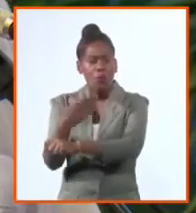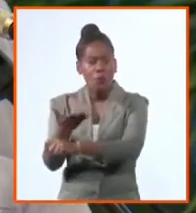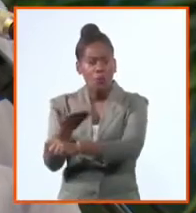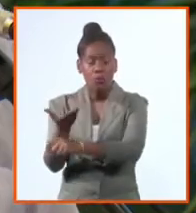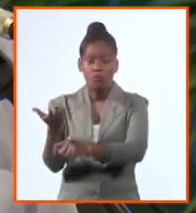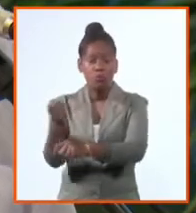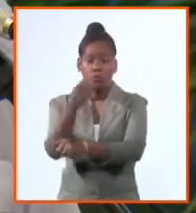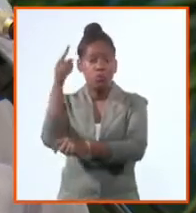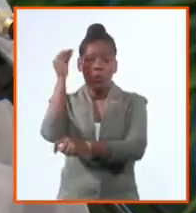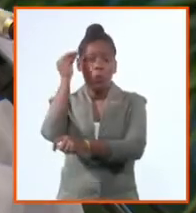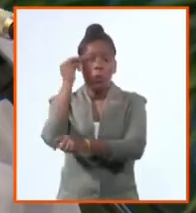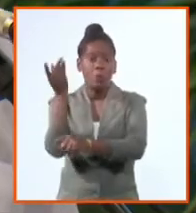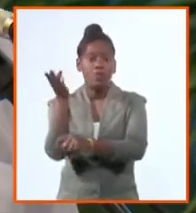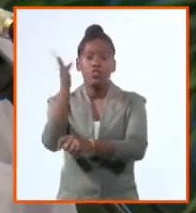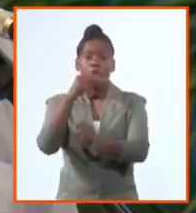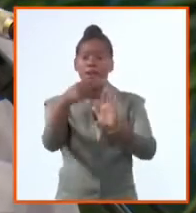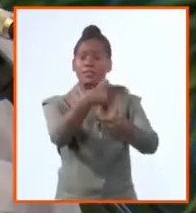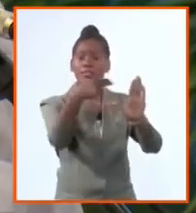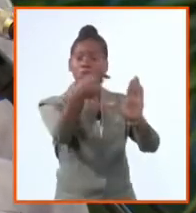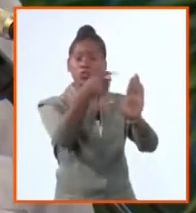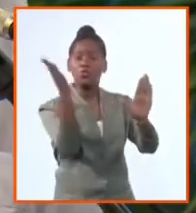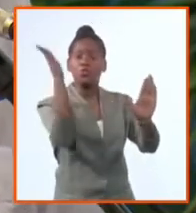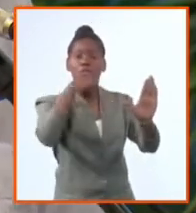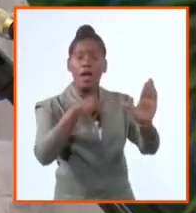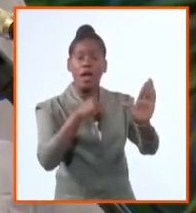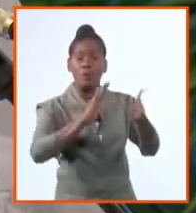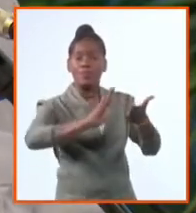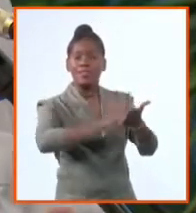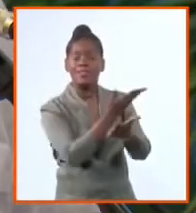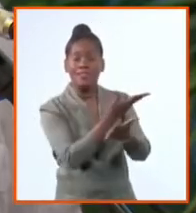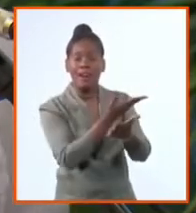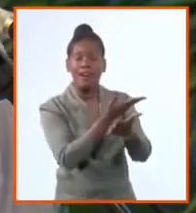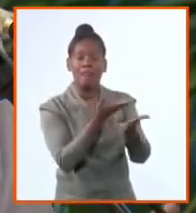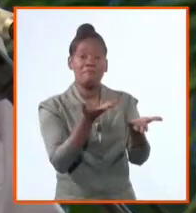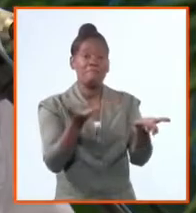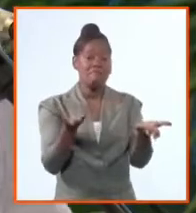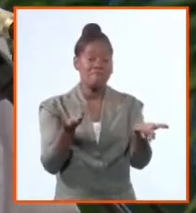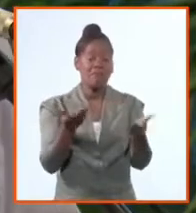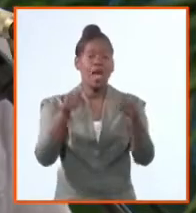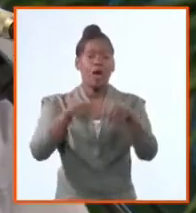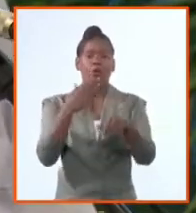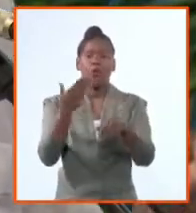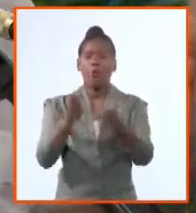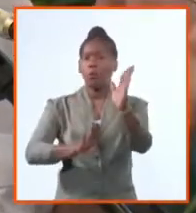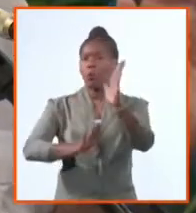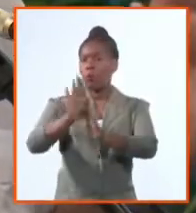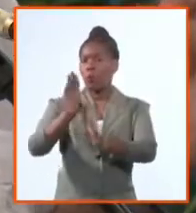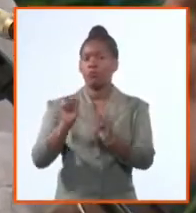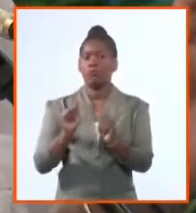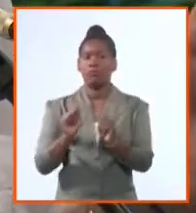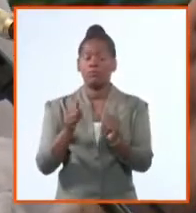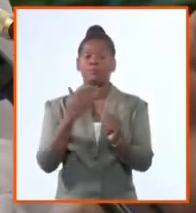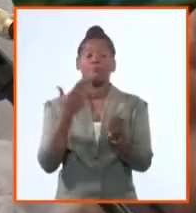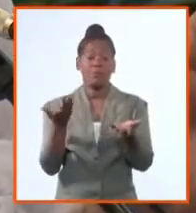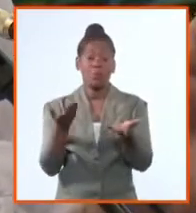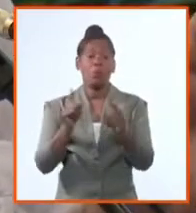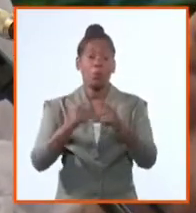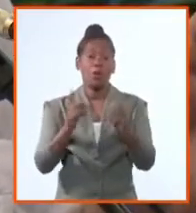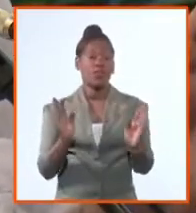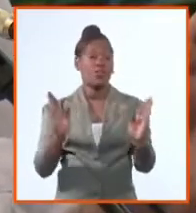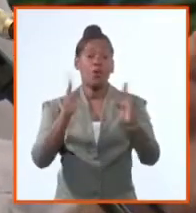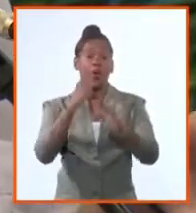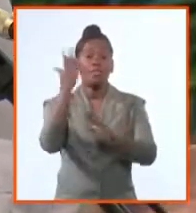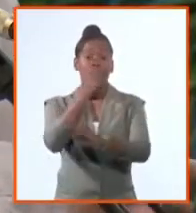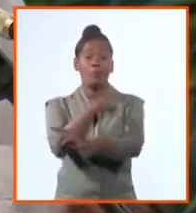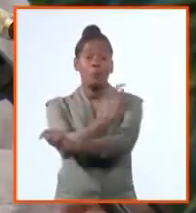momento, donde ha habido que expandir el mercado. Bueno, hay compañeros que han llegado a la conclusión de que el mercado no tiene contradicción con nadie